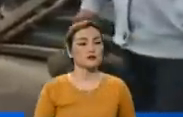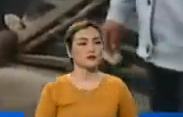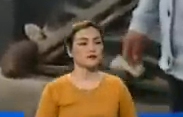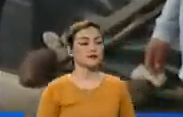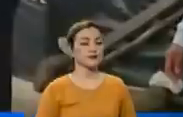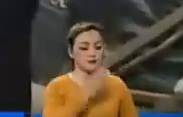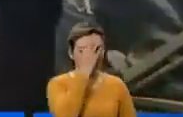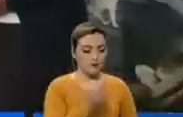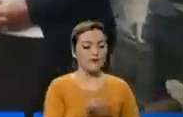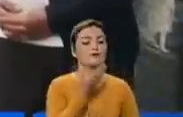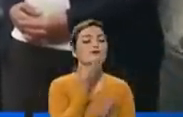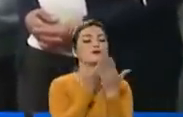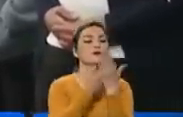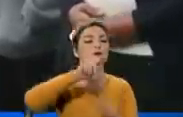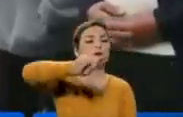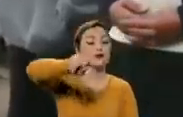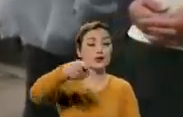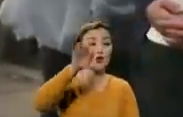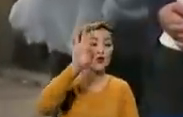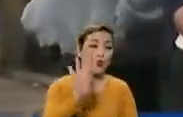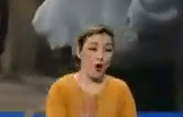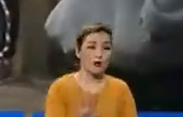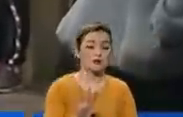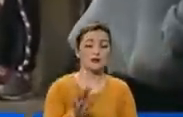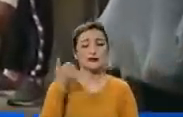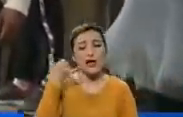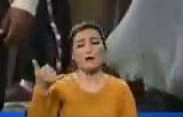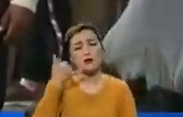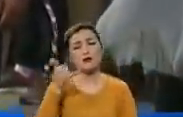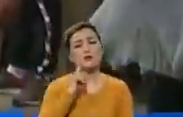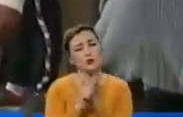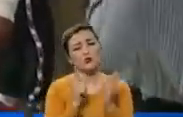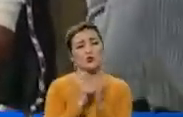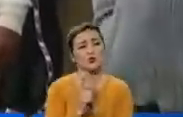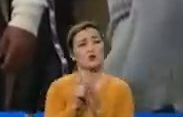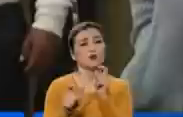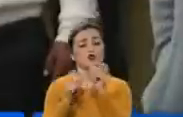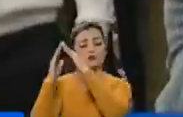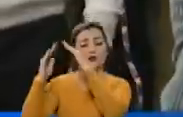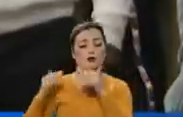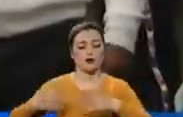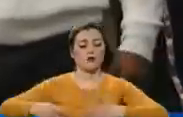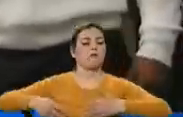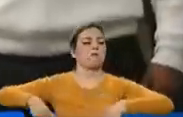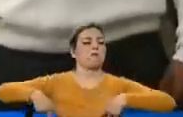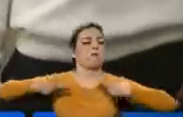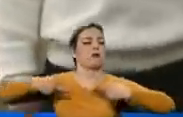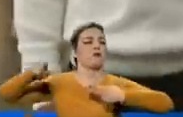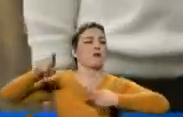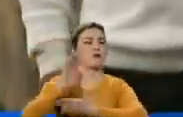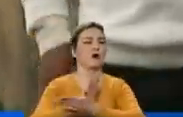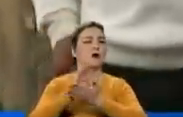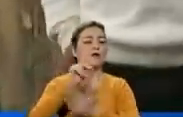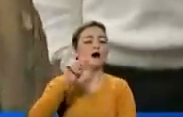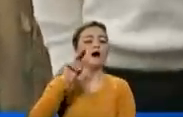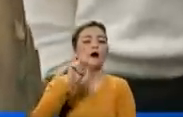días. Gracias Teleamazonas por darnos la acogida al llamamiento de todos los moradores de nuestro barrio Panzaleos, ya que los